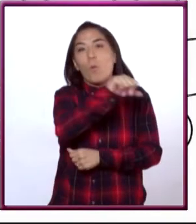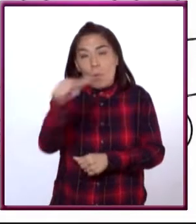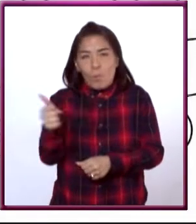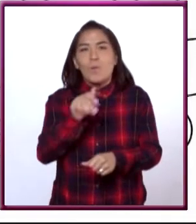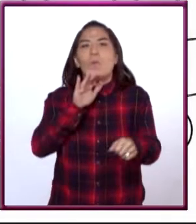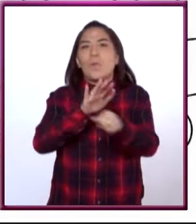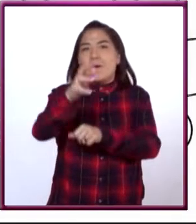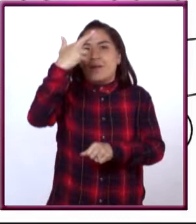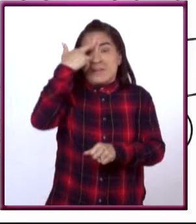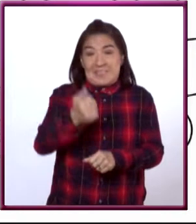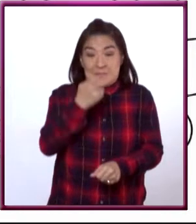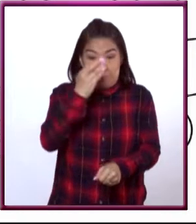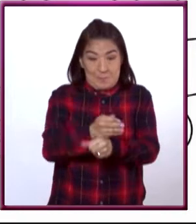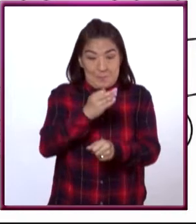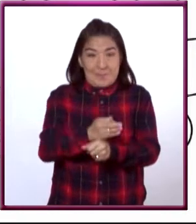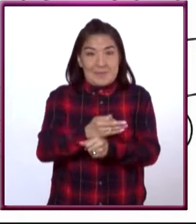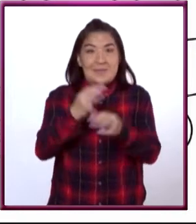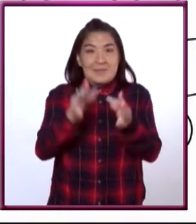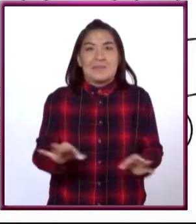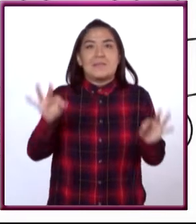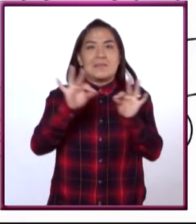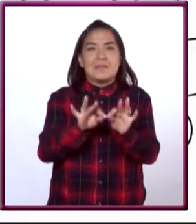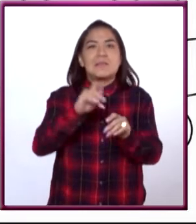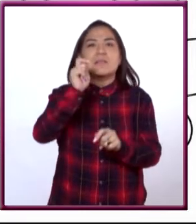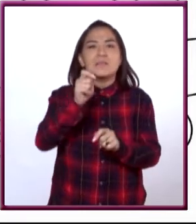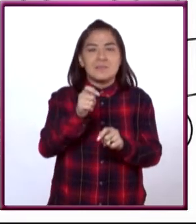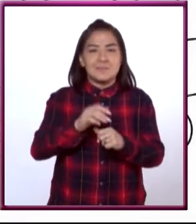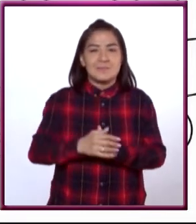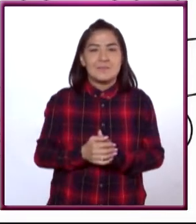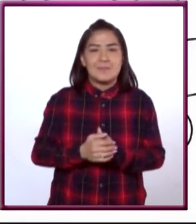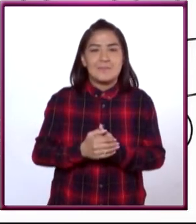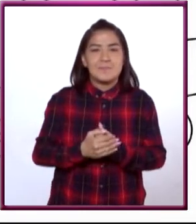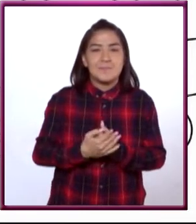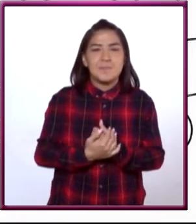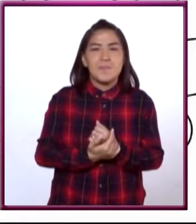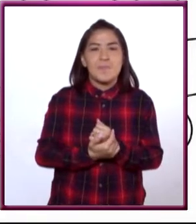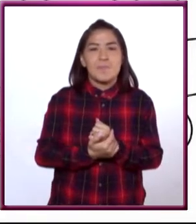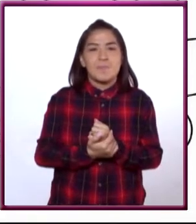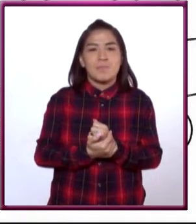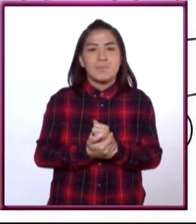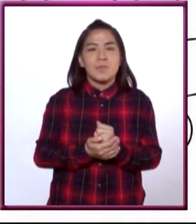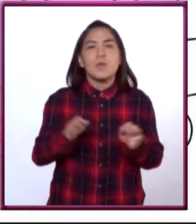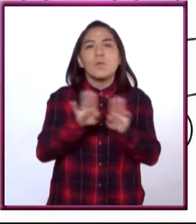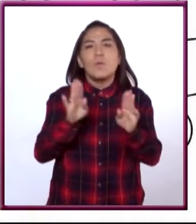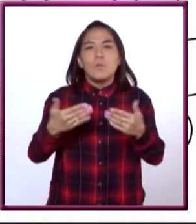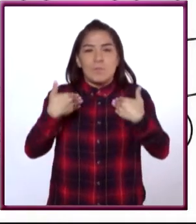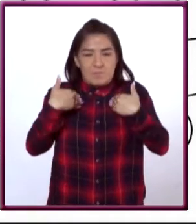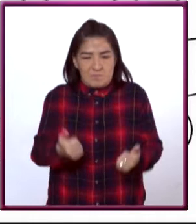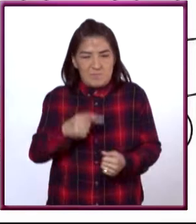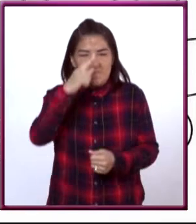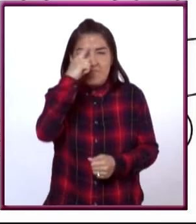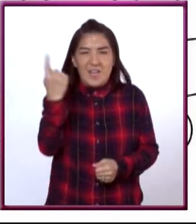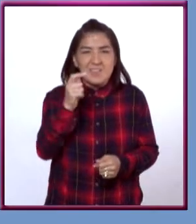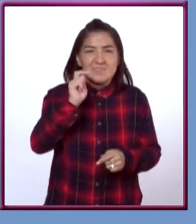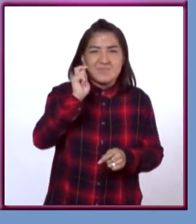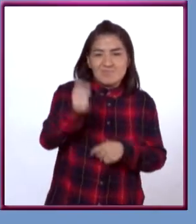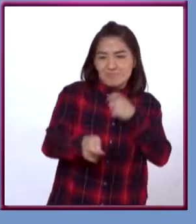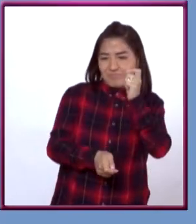las razones de la importancia actual es que democratiza el entendimiento de muchas cosas. Por